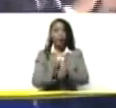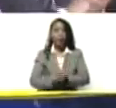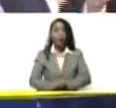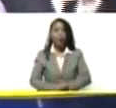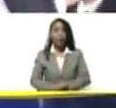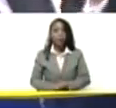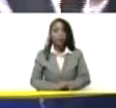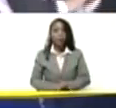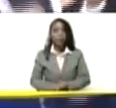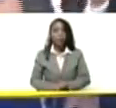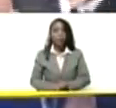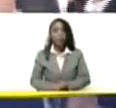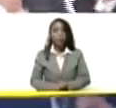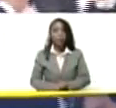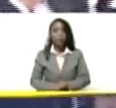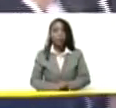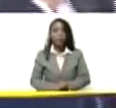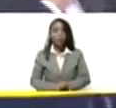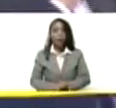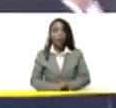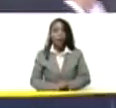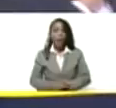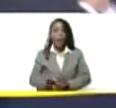de economía digital